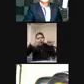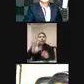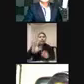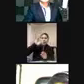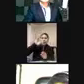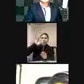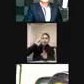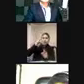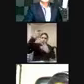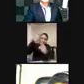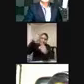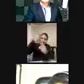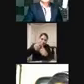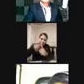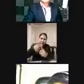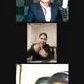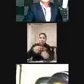periódicos. Y